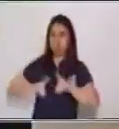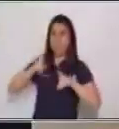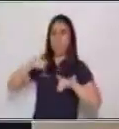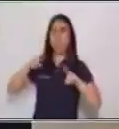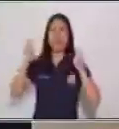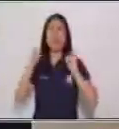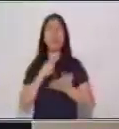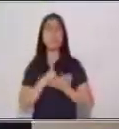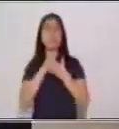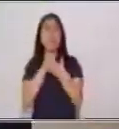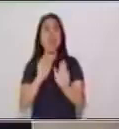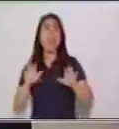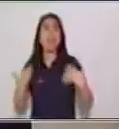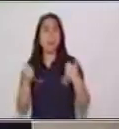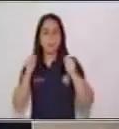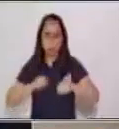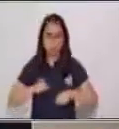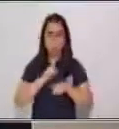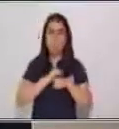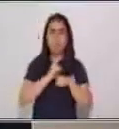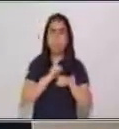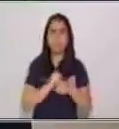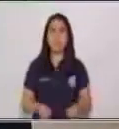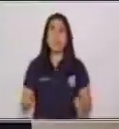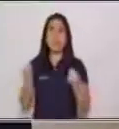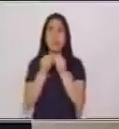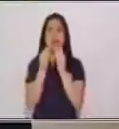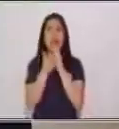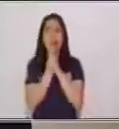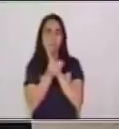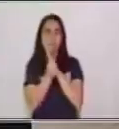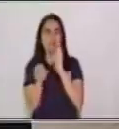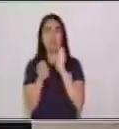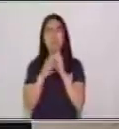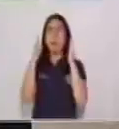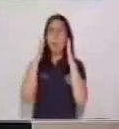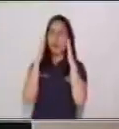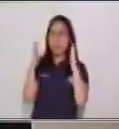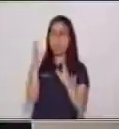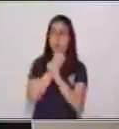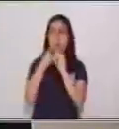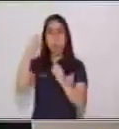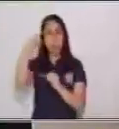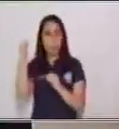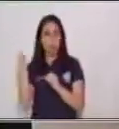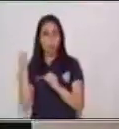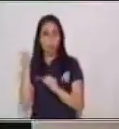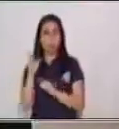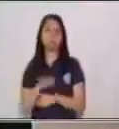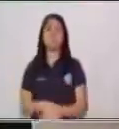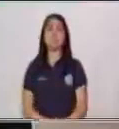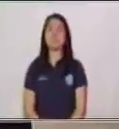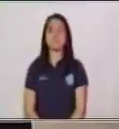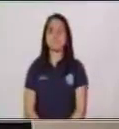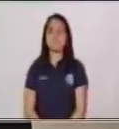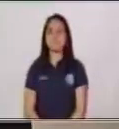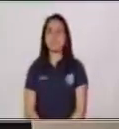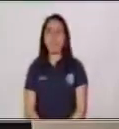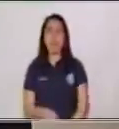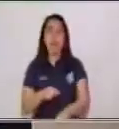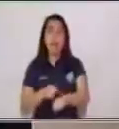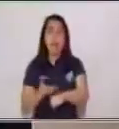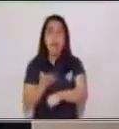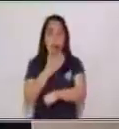este tema les ayudará a ejercitar habilidades y destrezas como la atención, la memoria y la habilidad lingüística. Y antes de